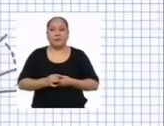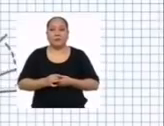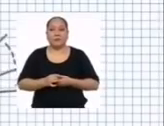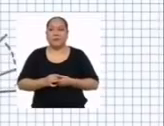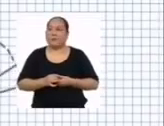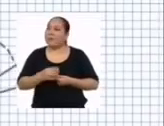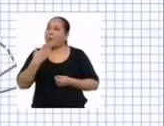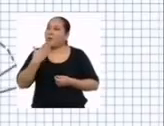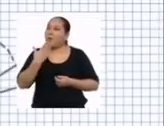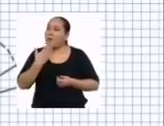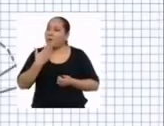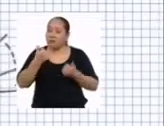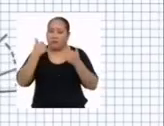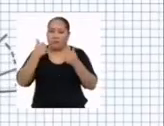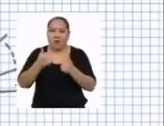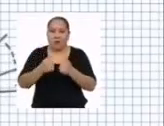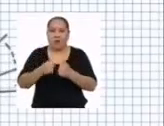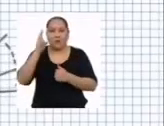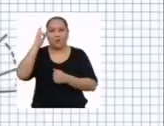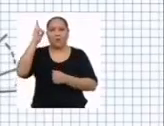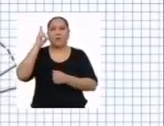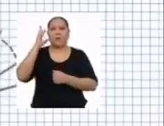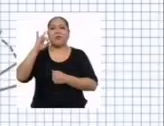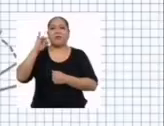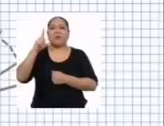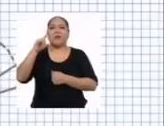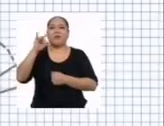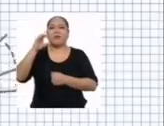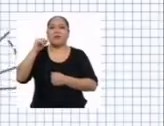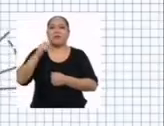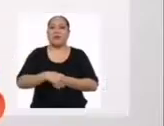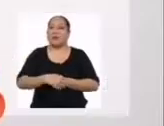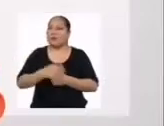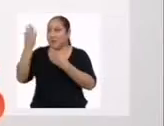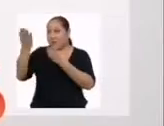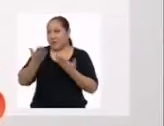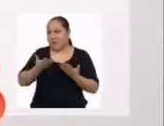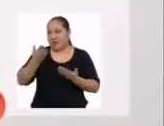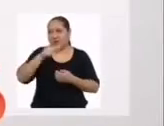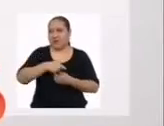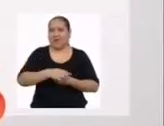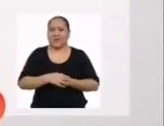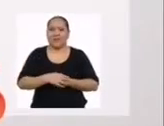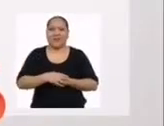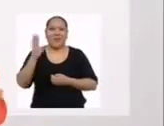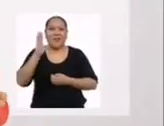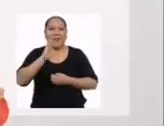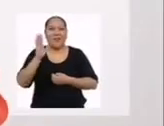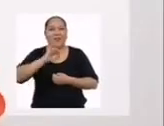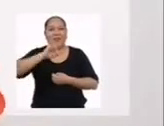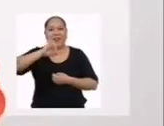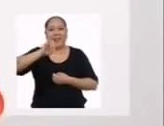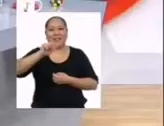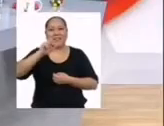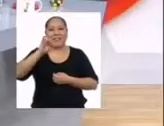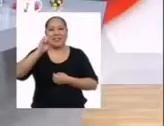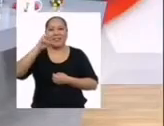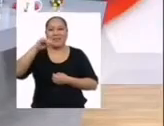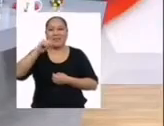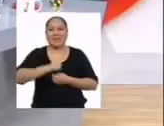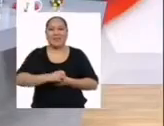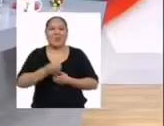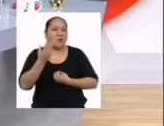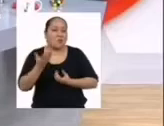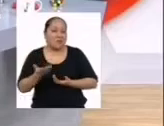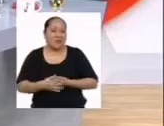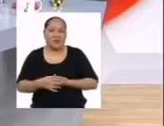Buenas, profesora Felicitas Espino, bienvenida a Aprendo en Casa. Hola Yaremis, ¿cómo estás? Aquí,